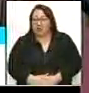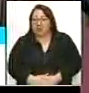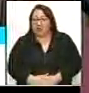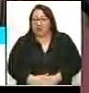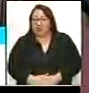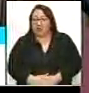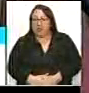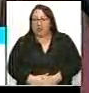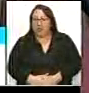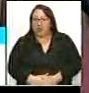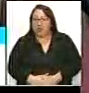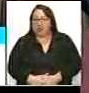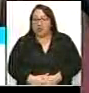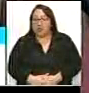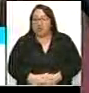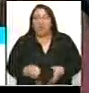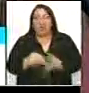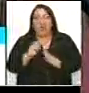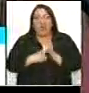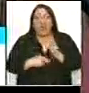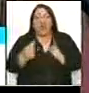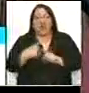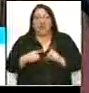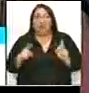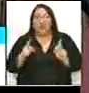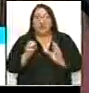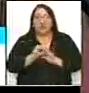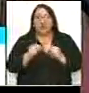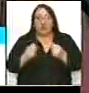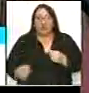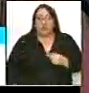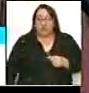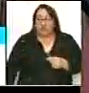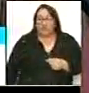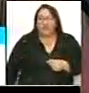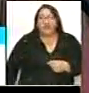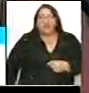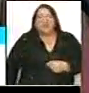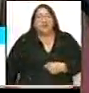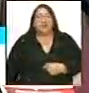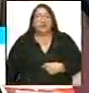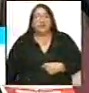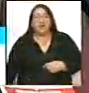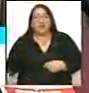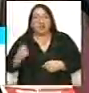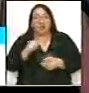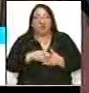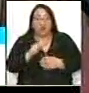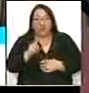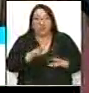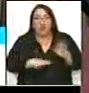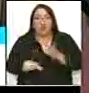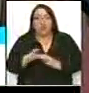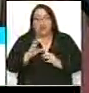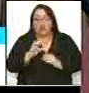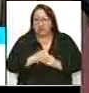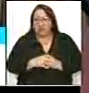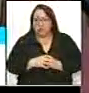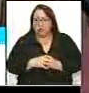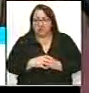reglas completamente diferentes. Afiliados, por ejemplo, para un partido es 0.1, para movimientos es